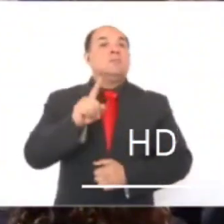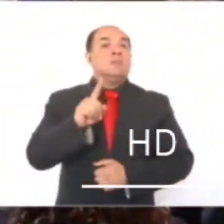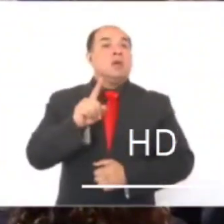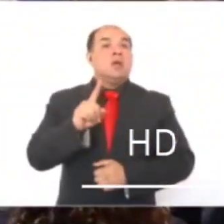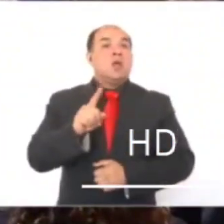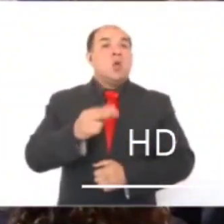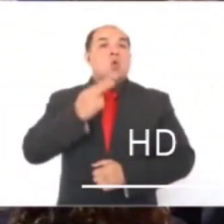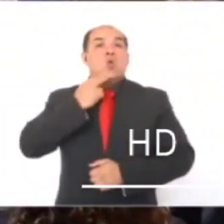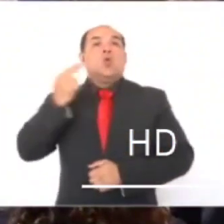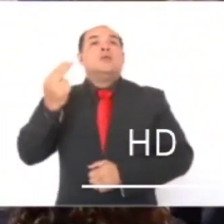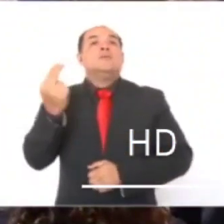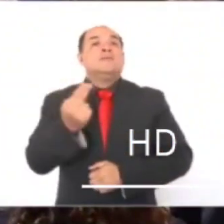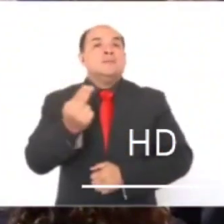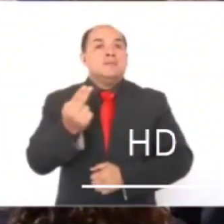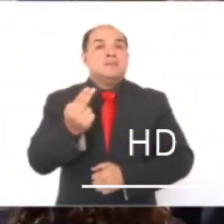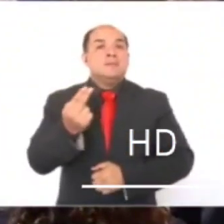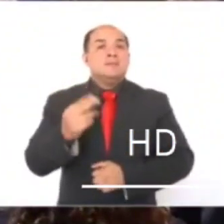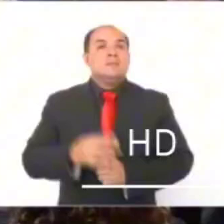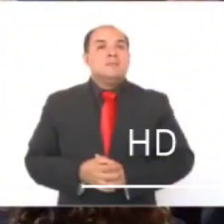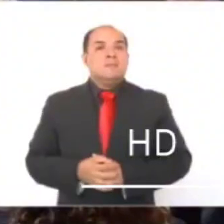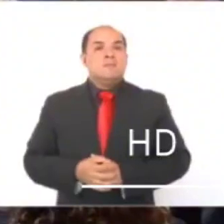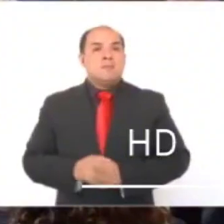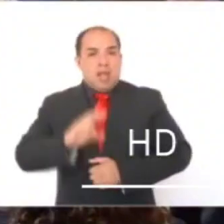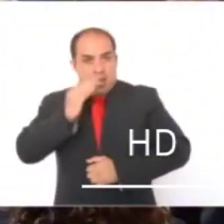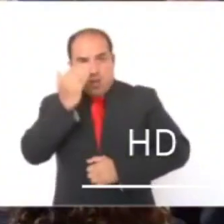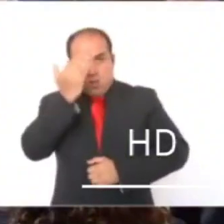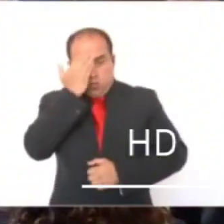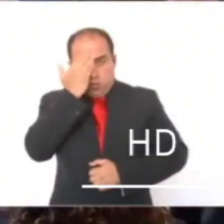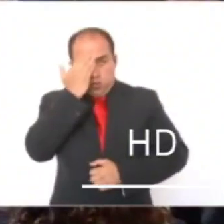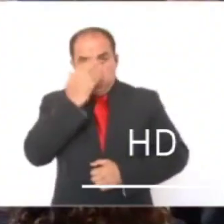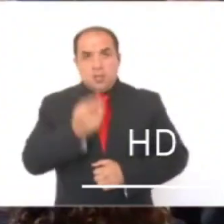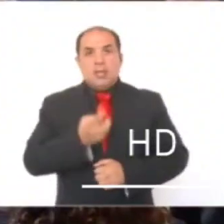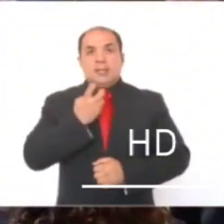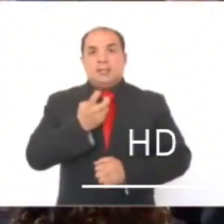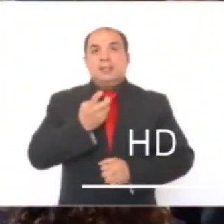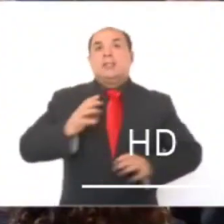y urge la necesidad de reconocer que esta